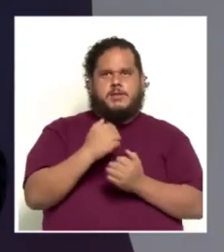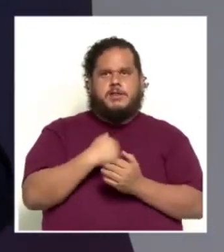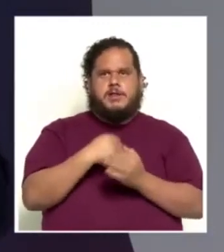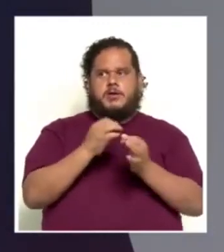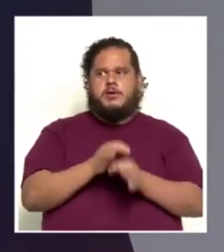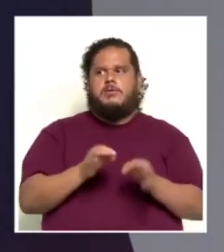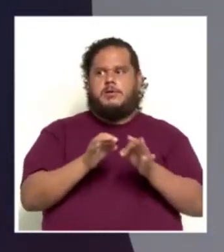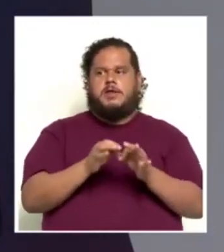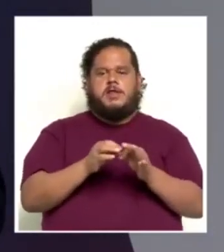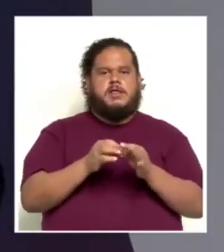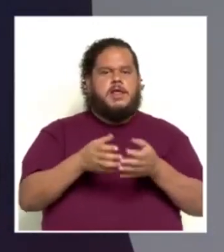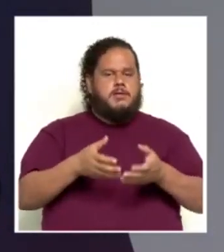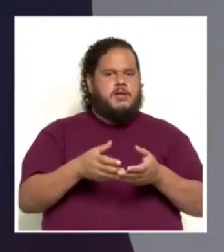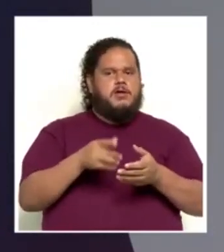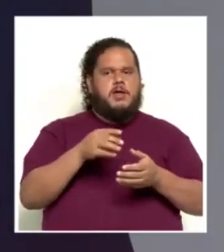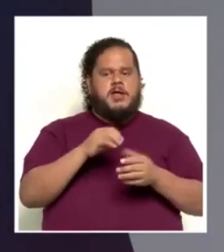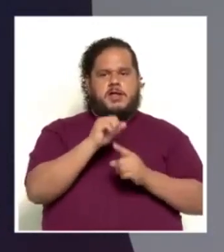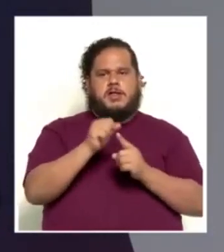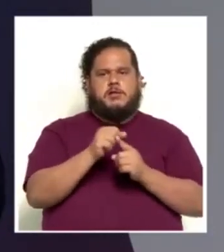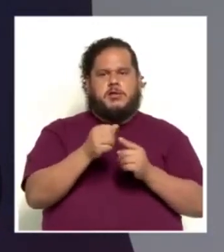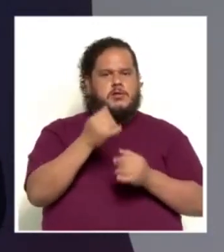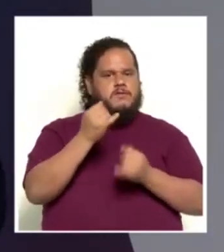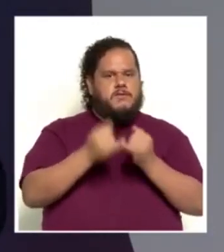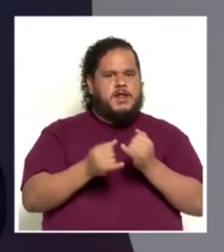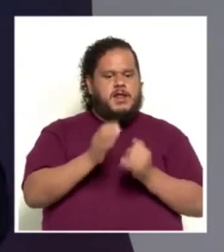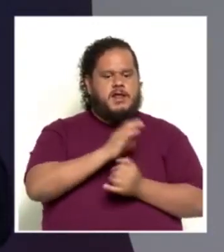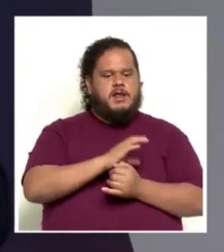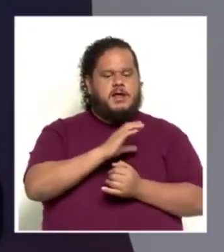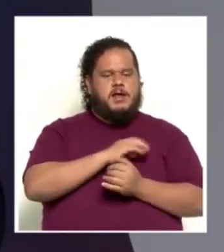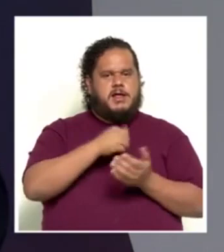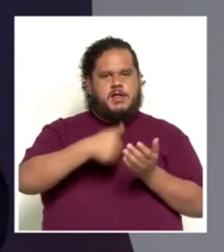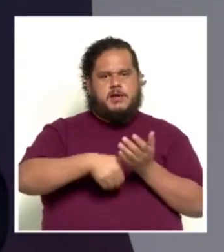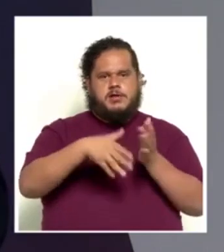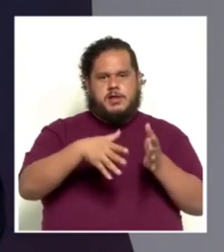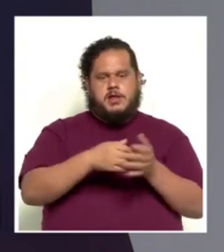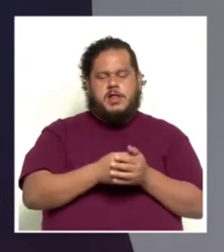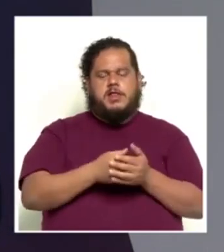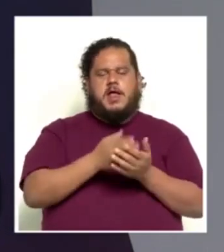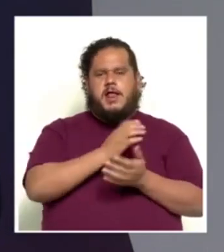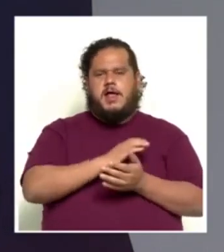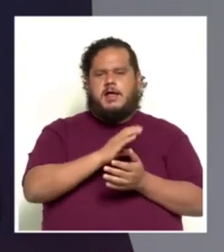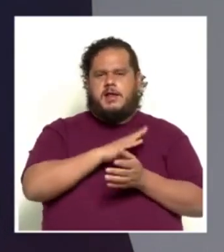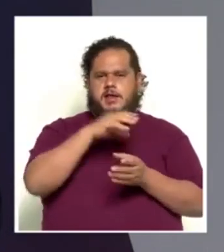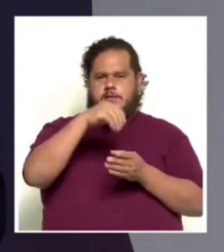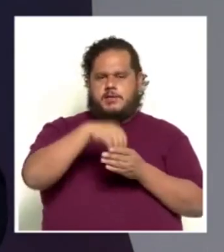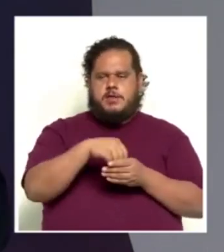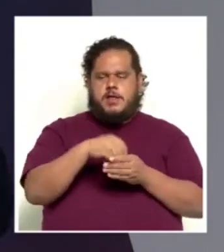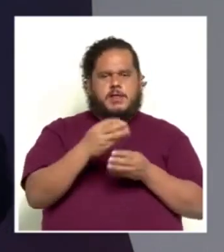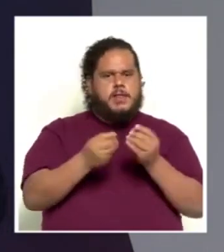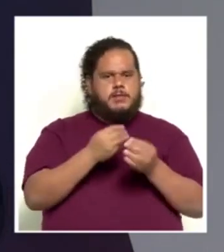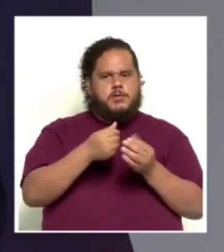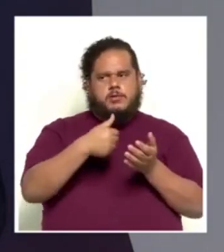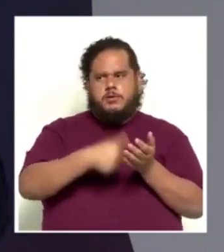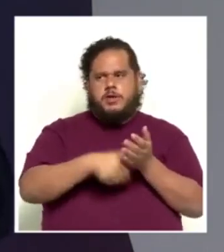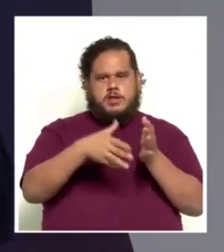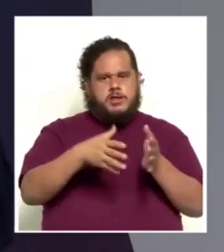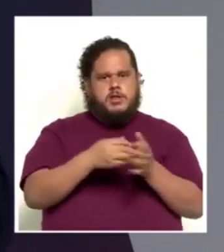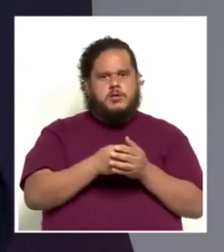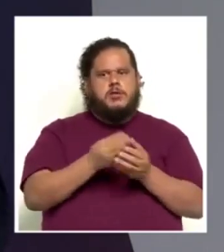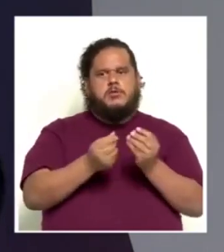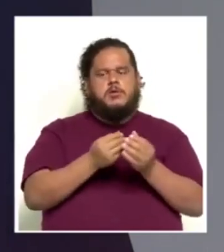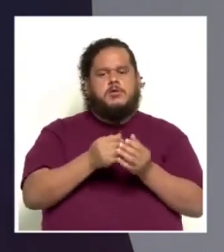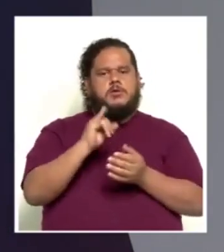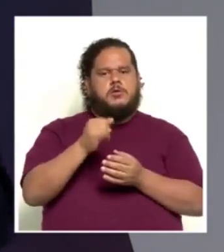peso en este tramo final y la calidad de los candidatos, la calidad intrínseca del producto candidato, el producto José